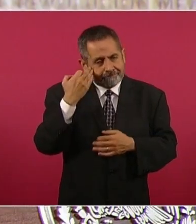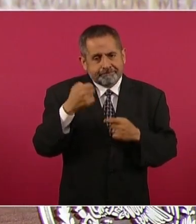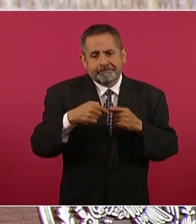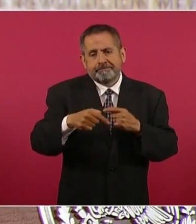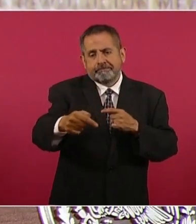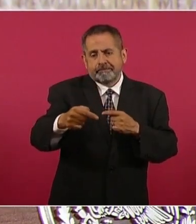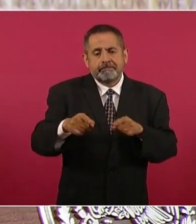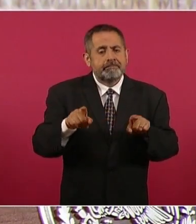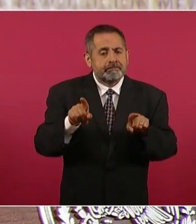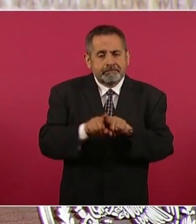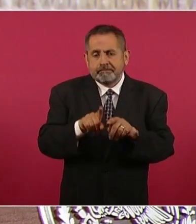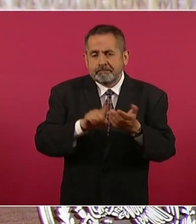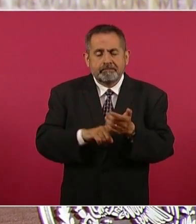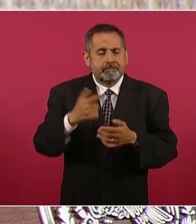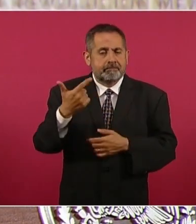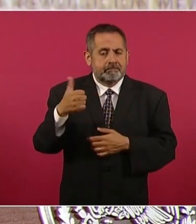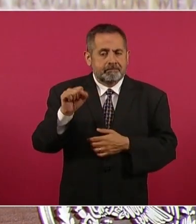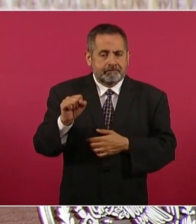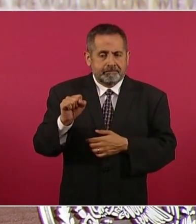Es lo mismo del gas.